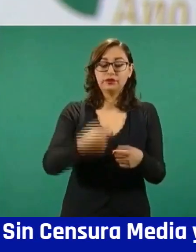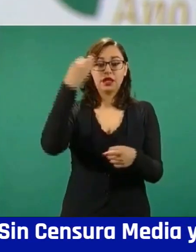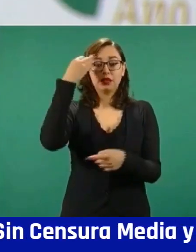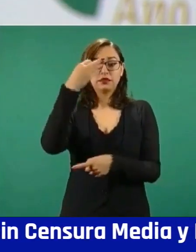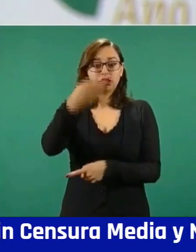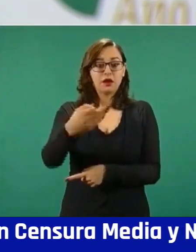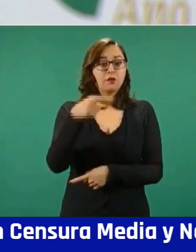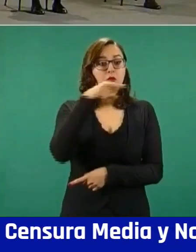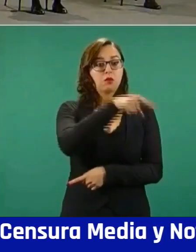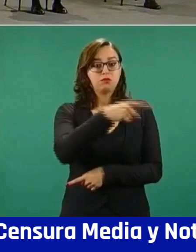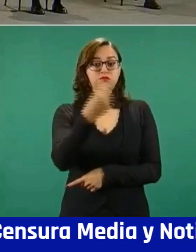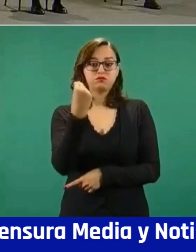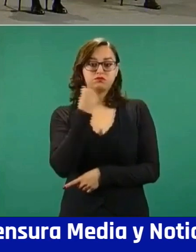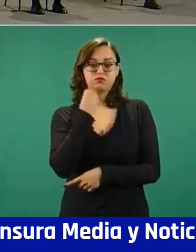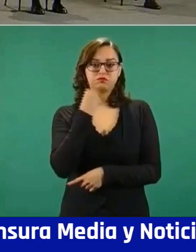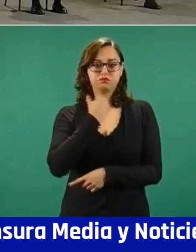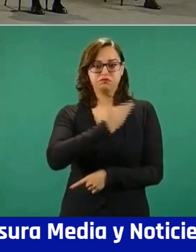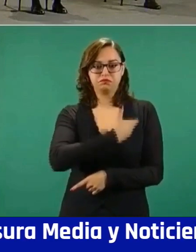de